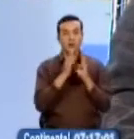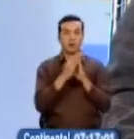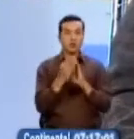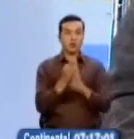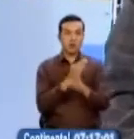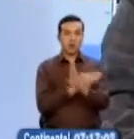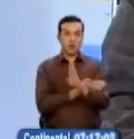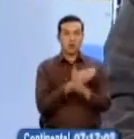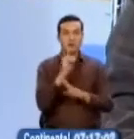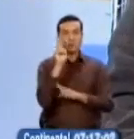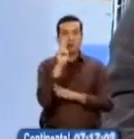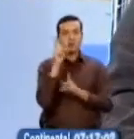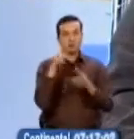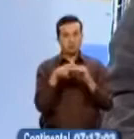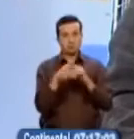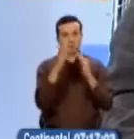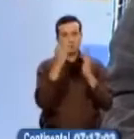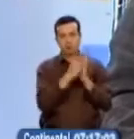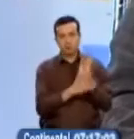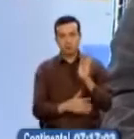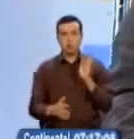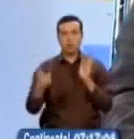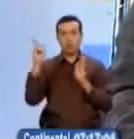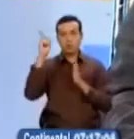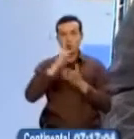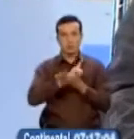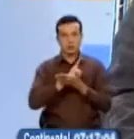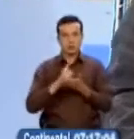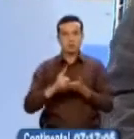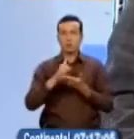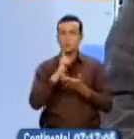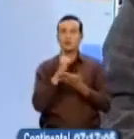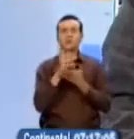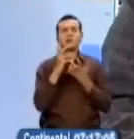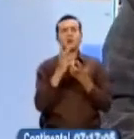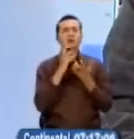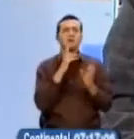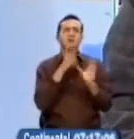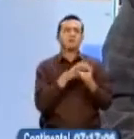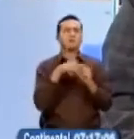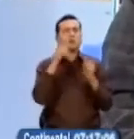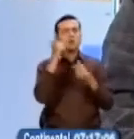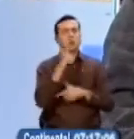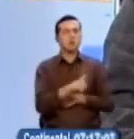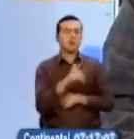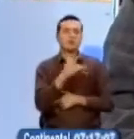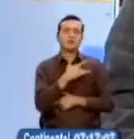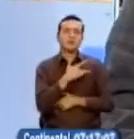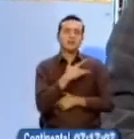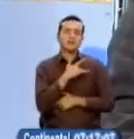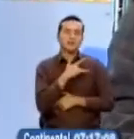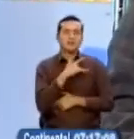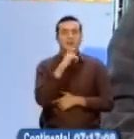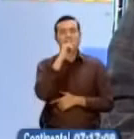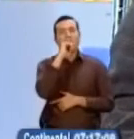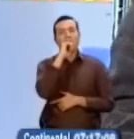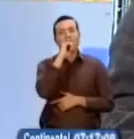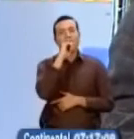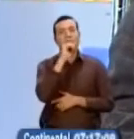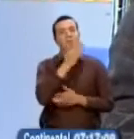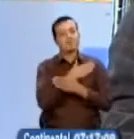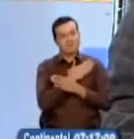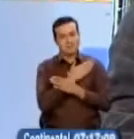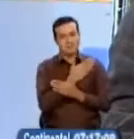inaugurales el viernes se inaugura y es durante una semana que gana estar allá por cierto loja que media que envidian y